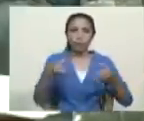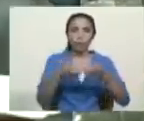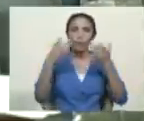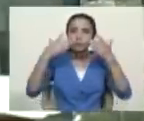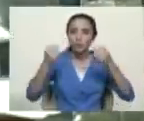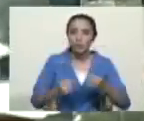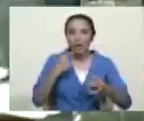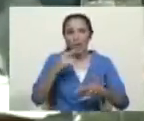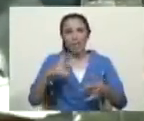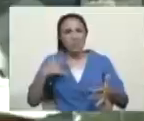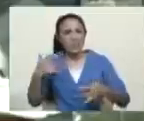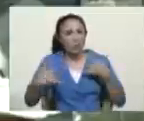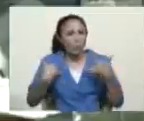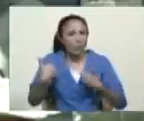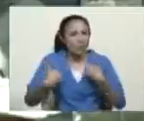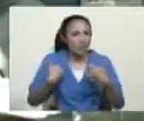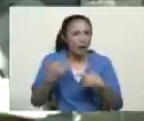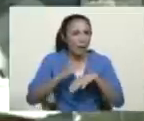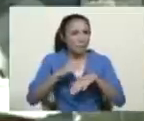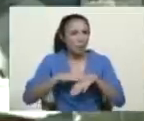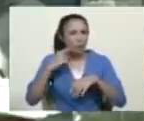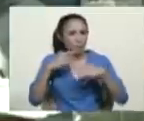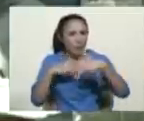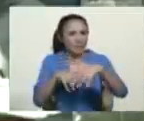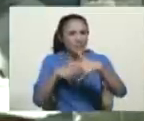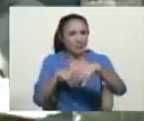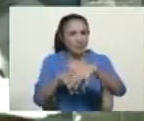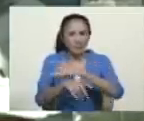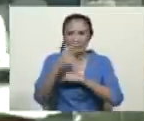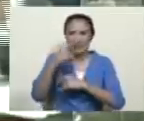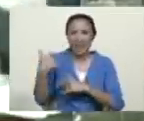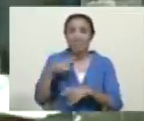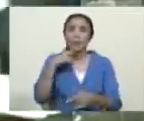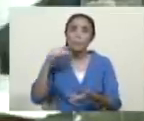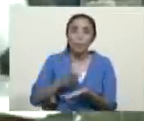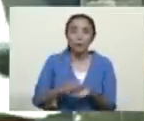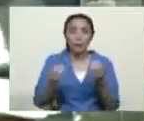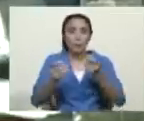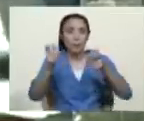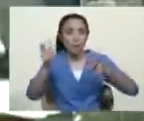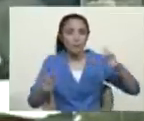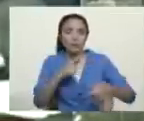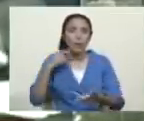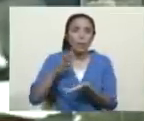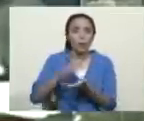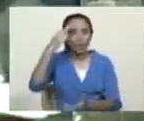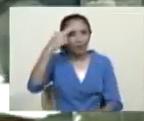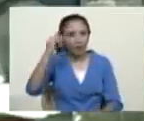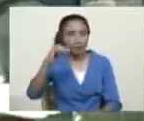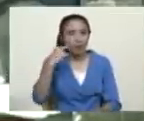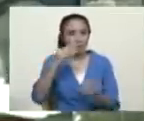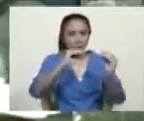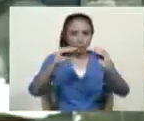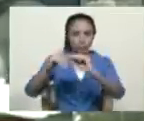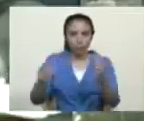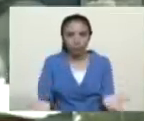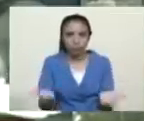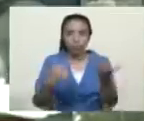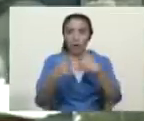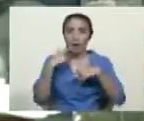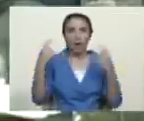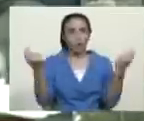expresaron inquietud por las manifestaciones violentas y la muerte de civiles y exhortaron a todos los ciudadanos a que se